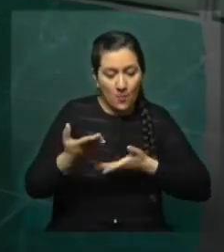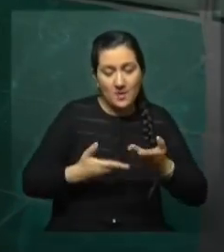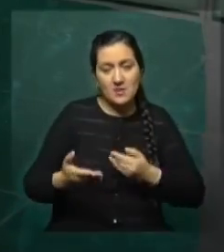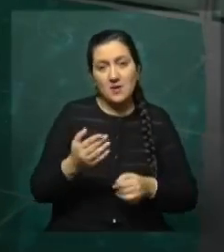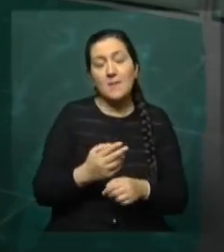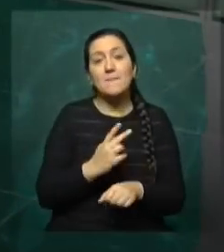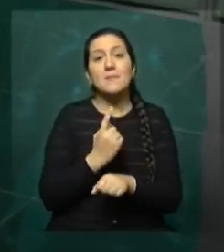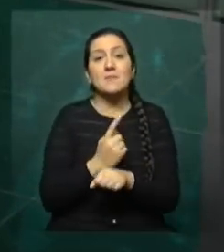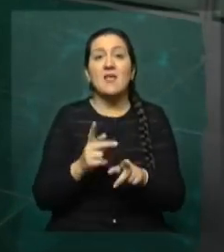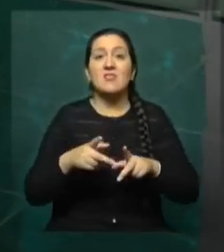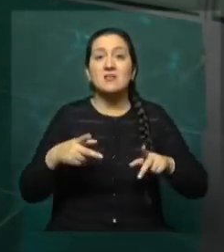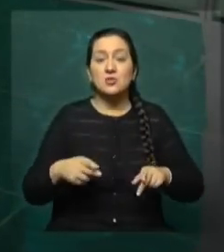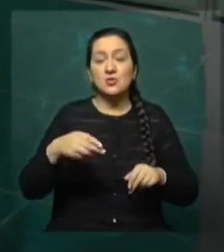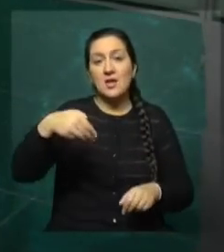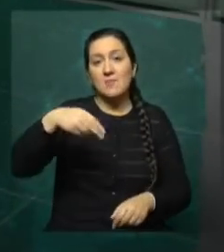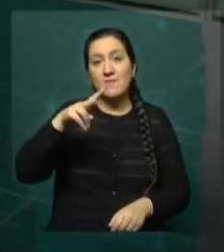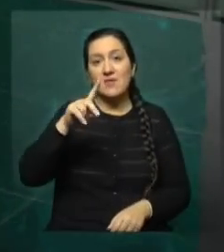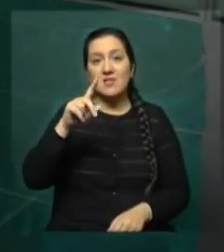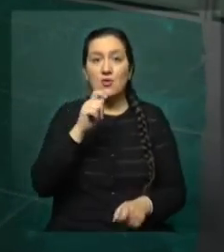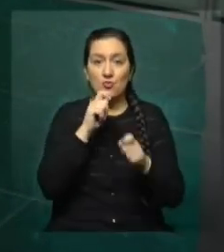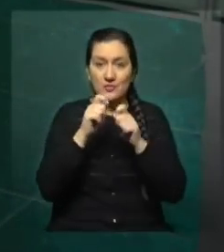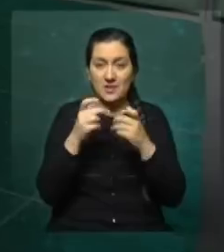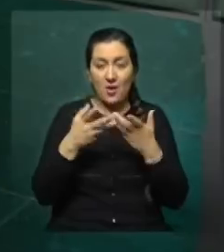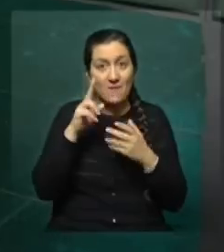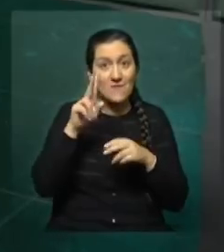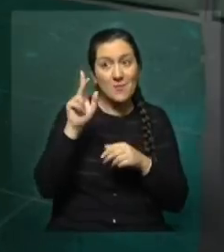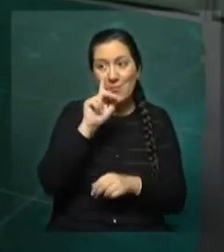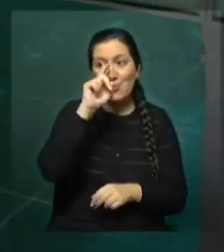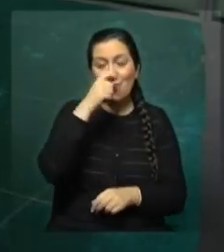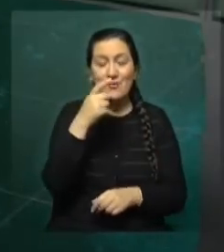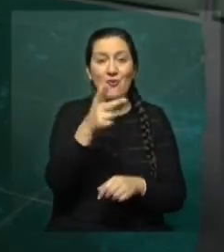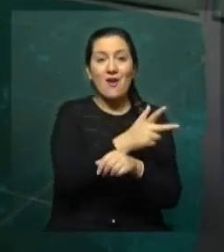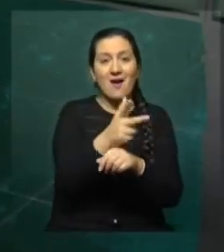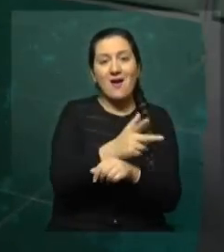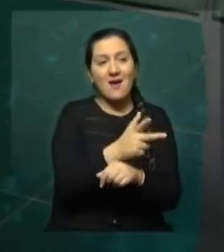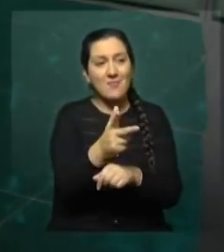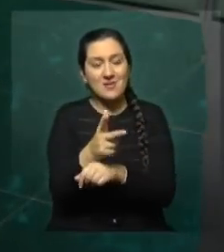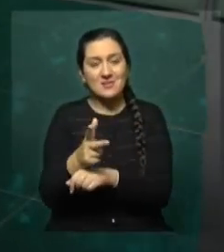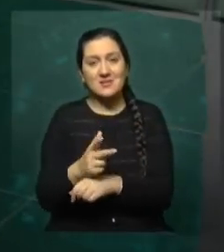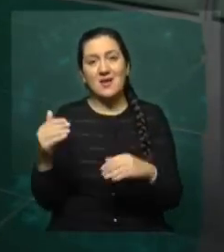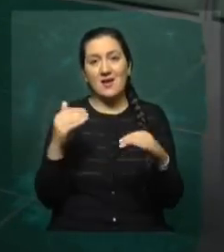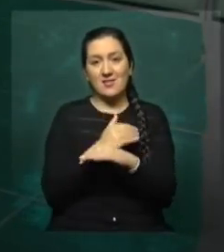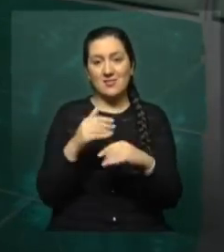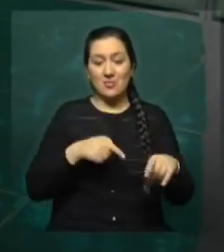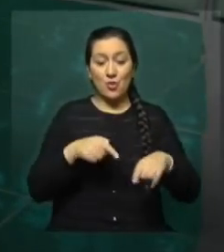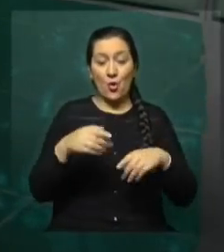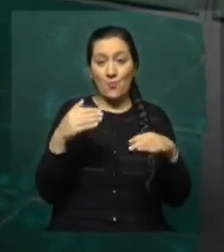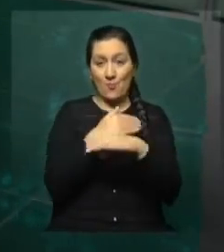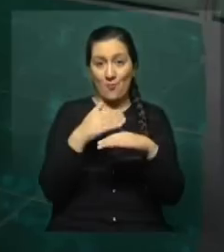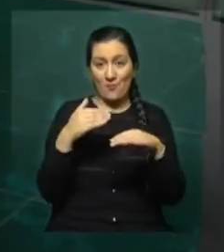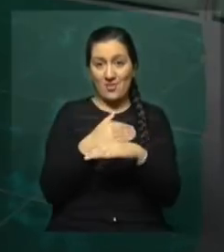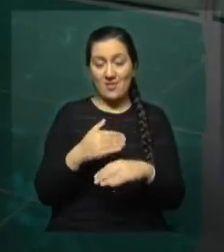en esta primera edición de mv noticias ahora como siempre vemos cómo está Montevideo a través de las cámaras del centro de gestión de movilidad